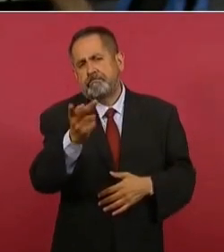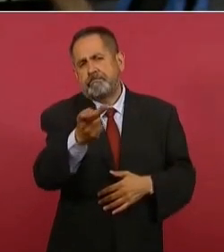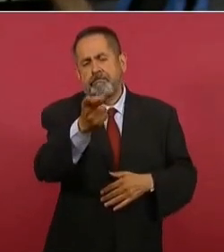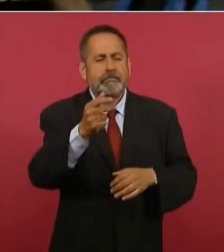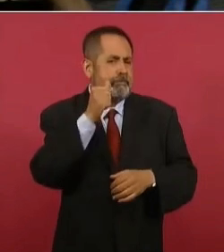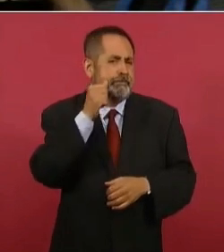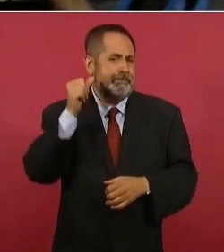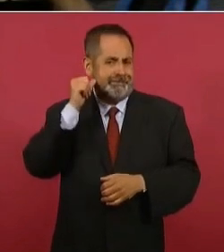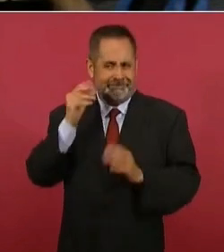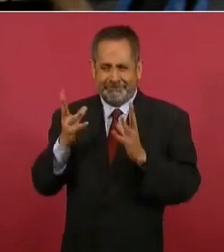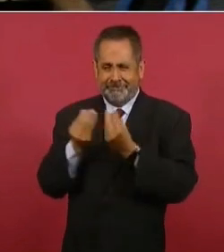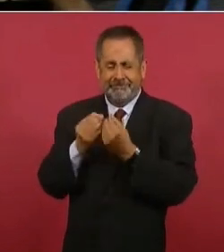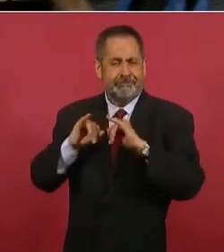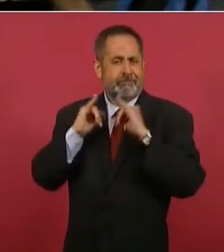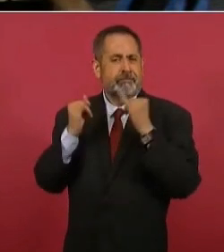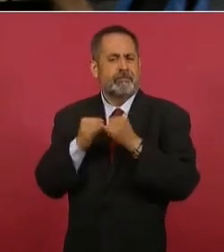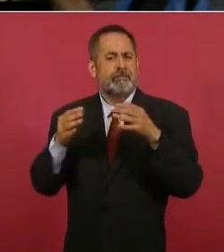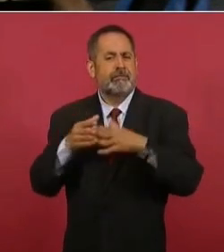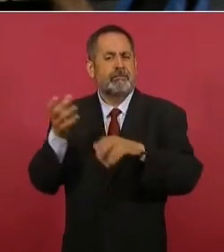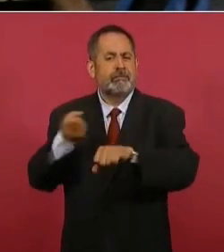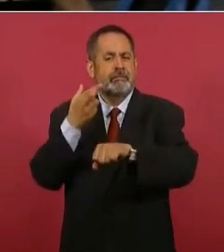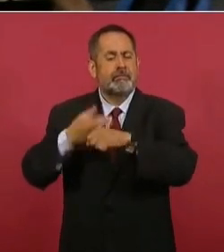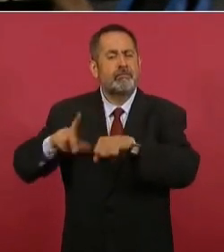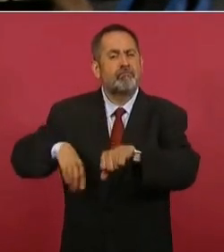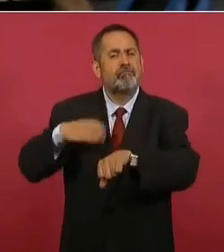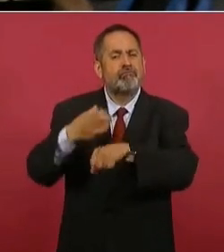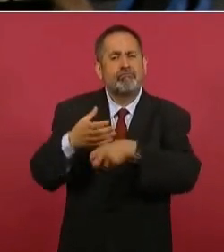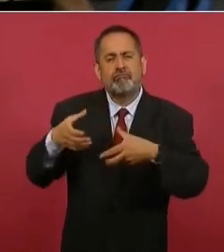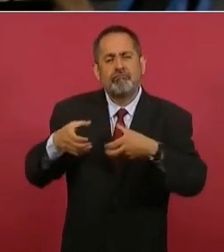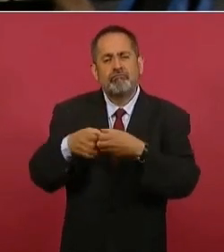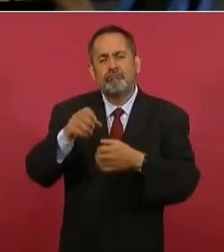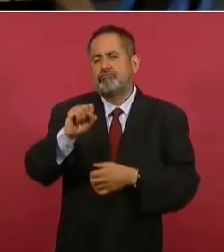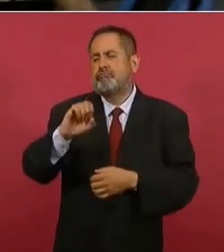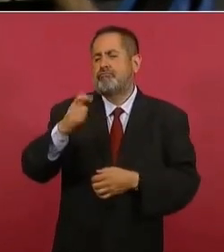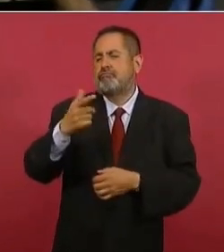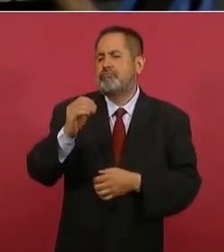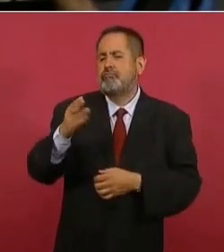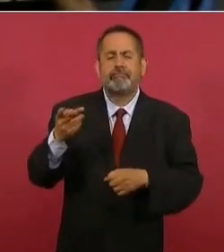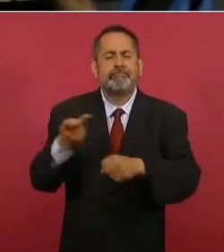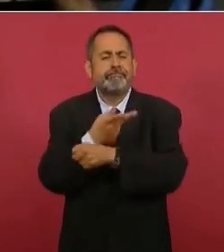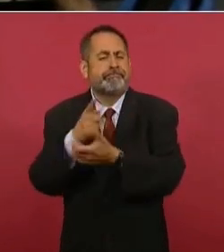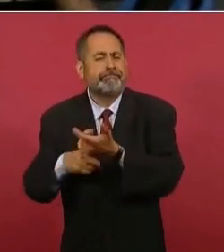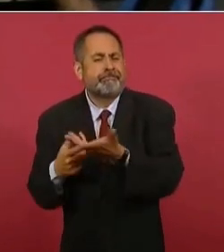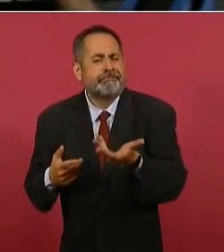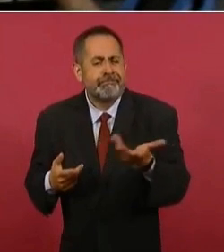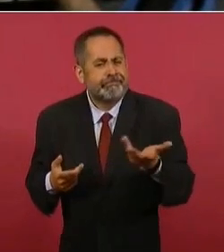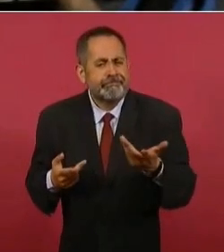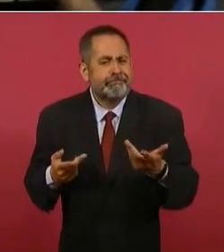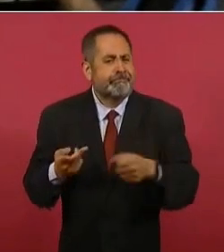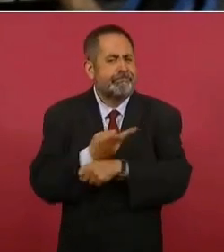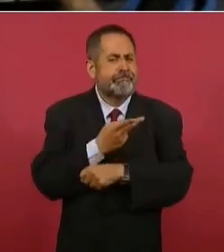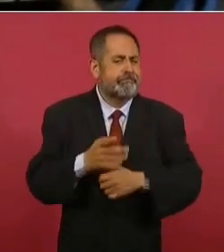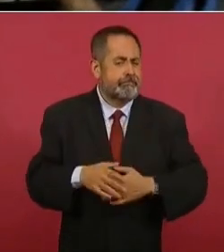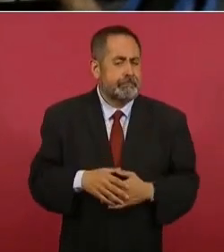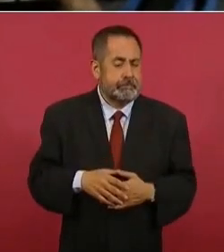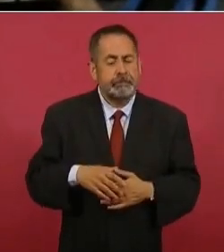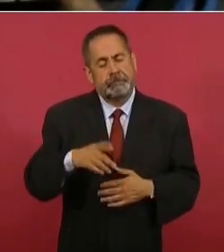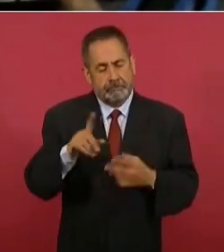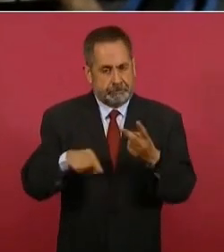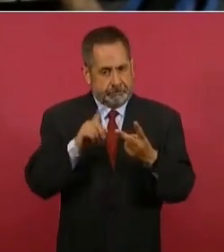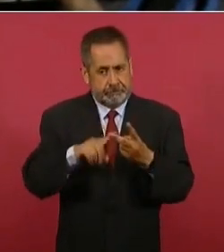ayer que se llevó a cabo en Gobernación, que le informó el secretario de Gobernación sobre este tema, qué avances hay. Y segundo, si